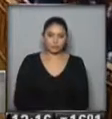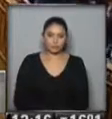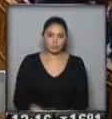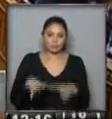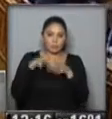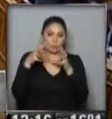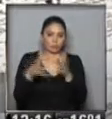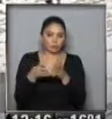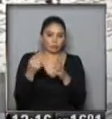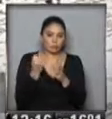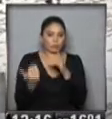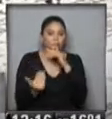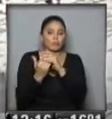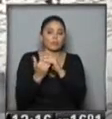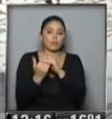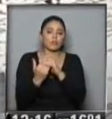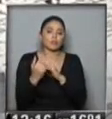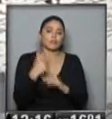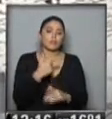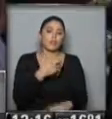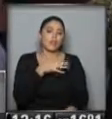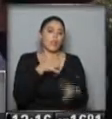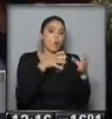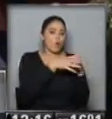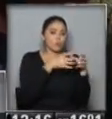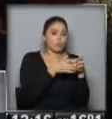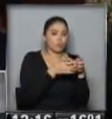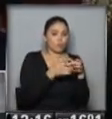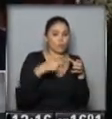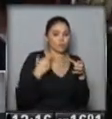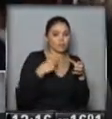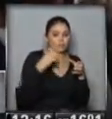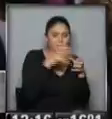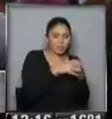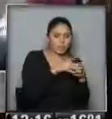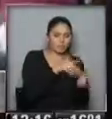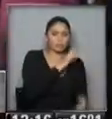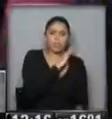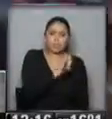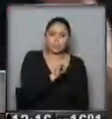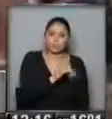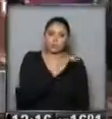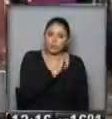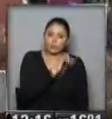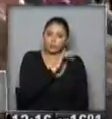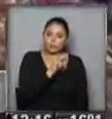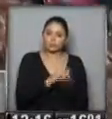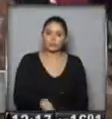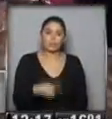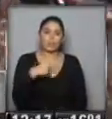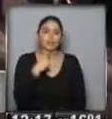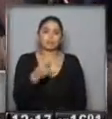Superior le dio la razón a las denuncias de sindicatos y organizaciones sociales. Semejantes recortes violan